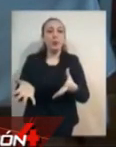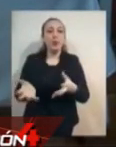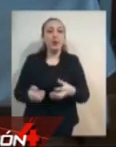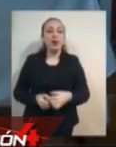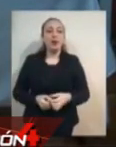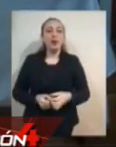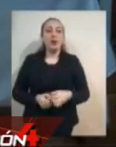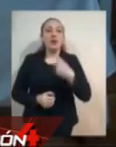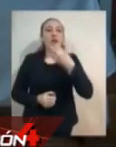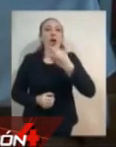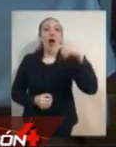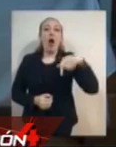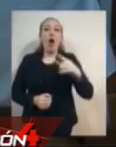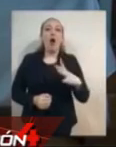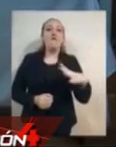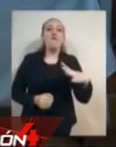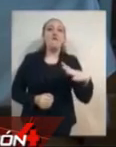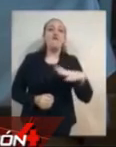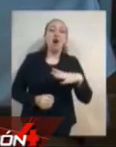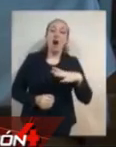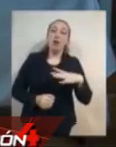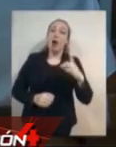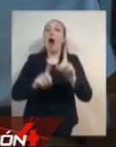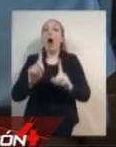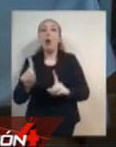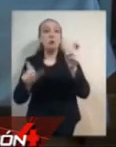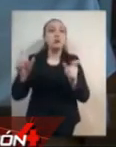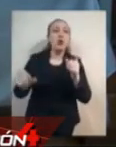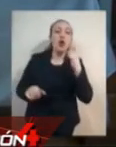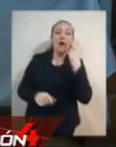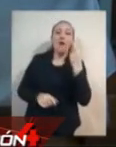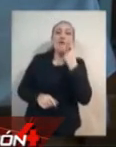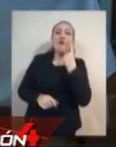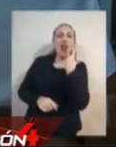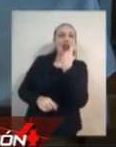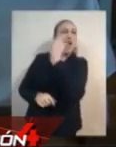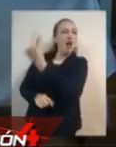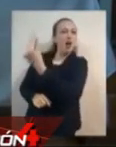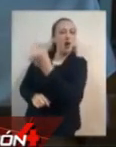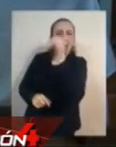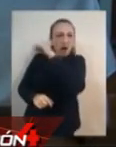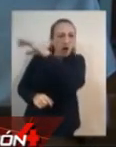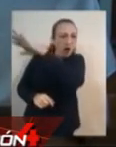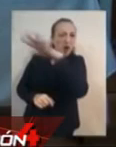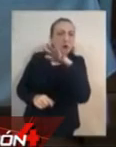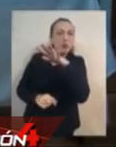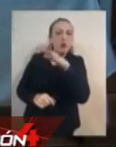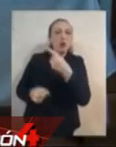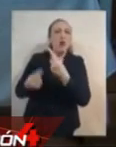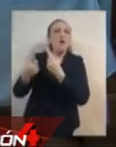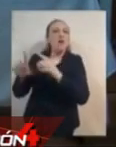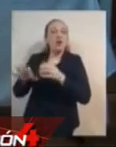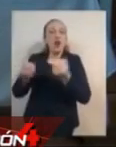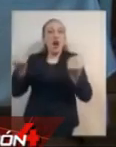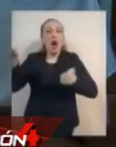Lo cierto es que no hemos llegado a todos los pobladores aún, es decir, se han ido produciendo limpieza